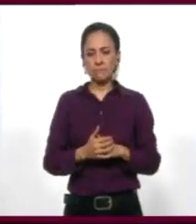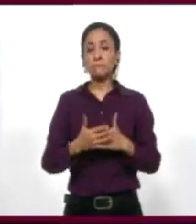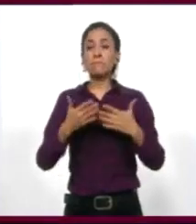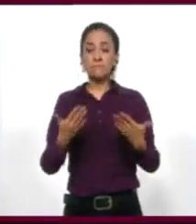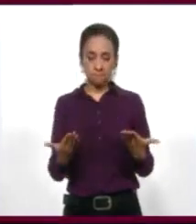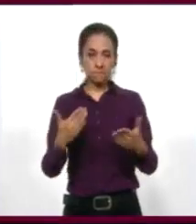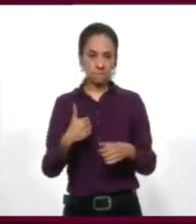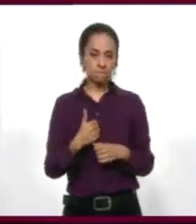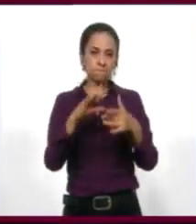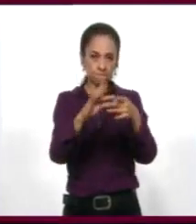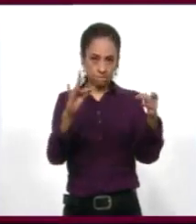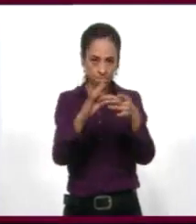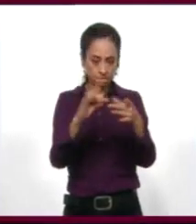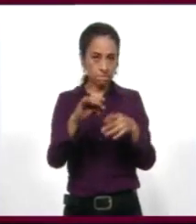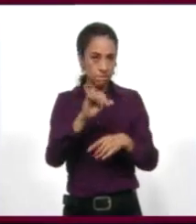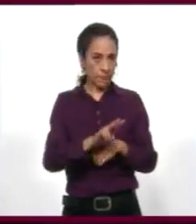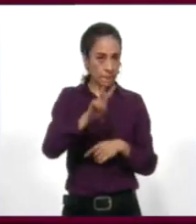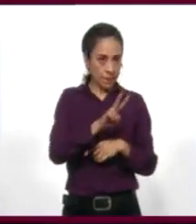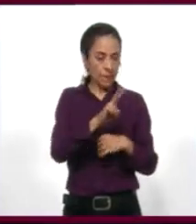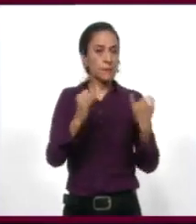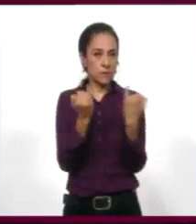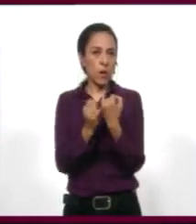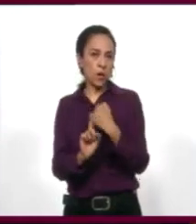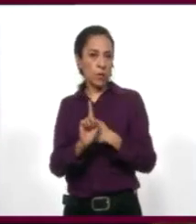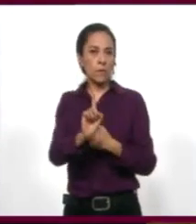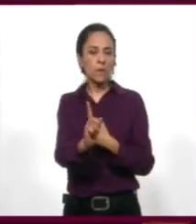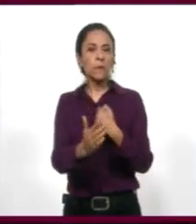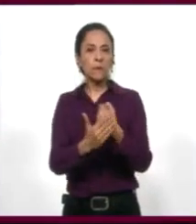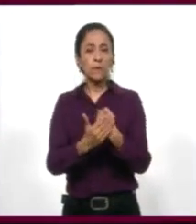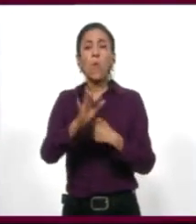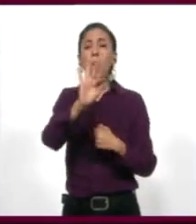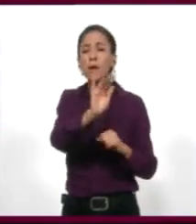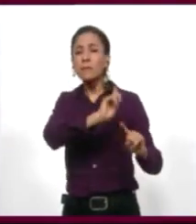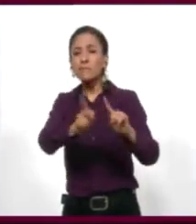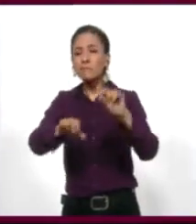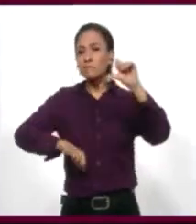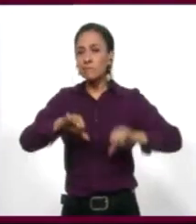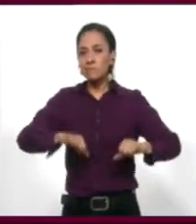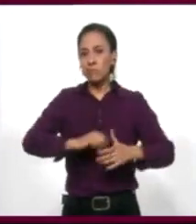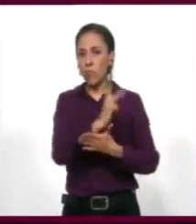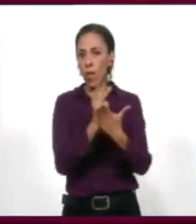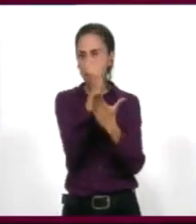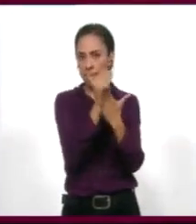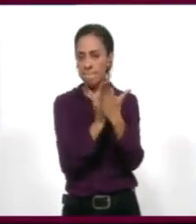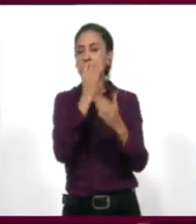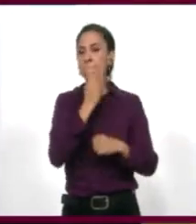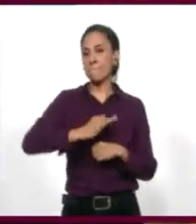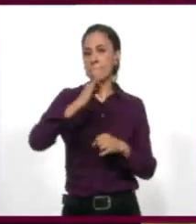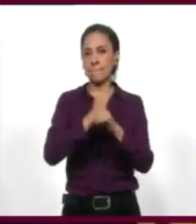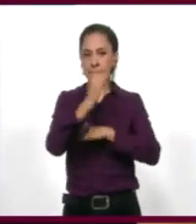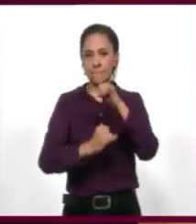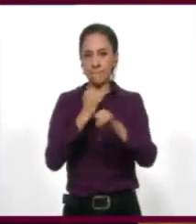Guadalupe, te comento que entre este viernes y el próximo domingo habrá más de 40 actividades en el programa general del Festival Internacional